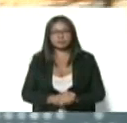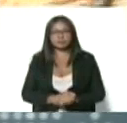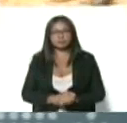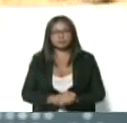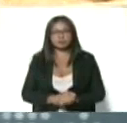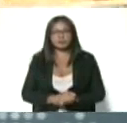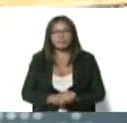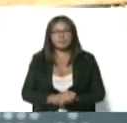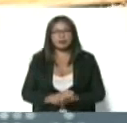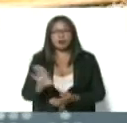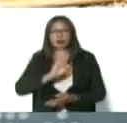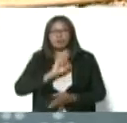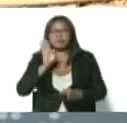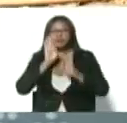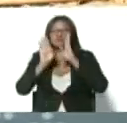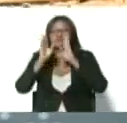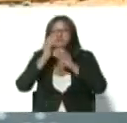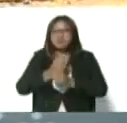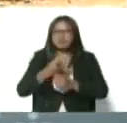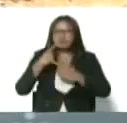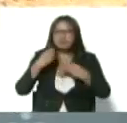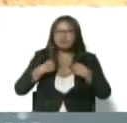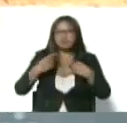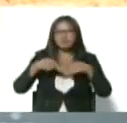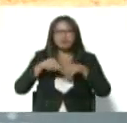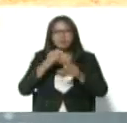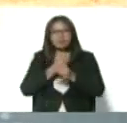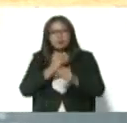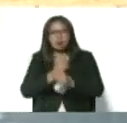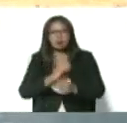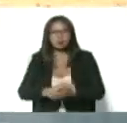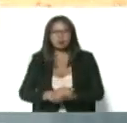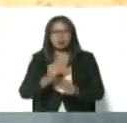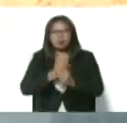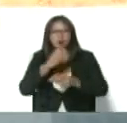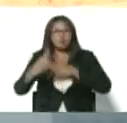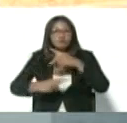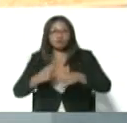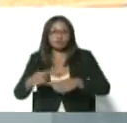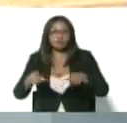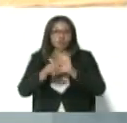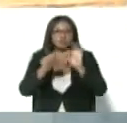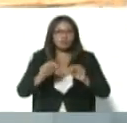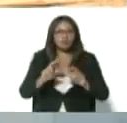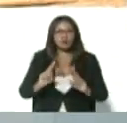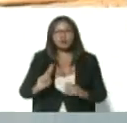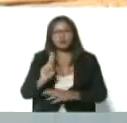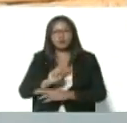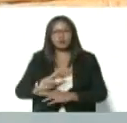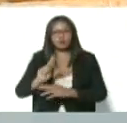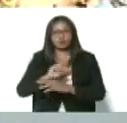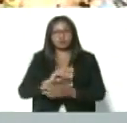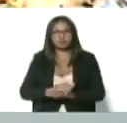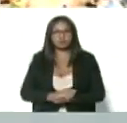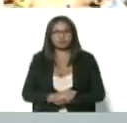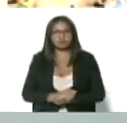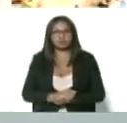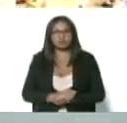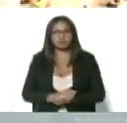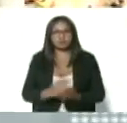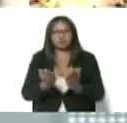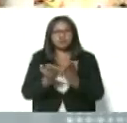autoconfianza y el estímulo de la vida en el trabajo trabajo productivo el trabajo útil el estudio